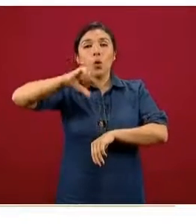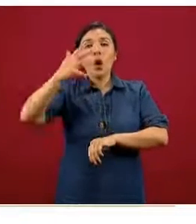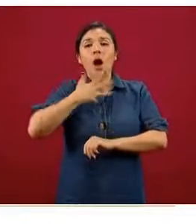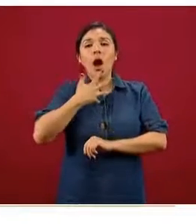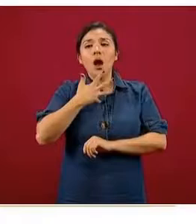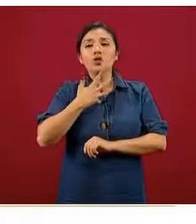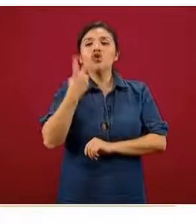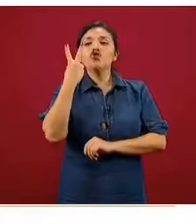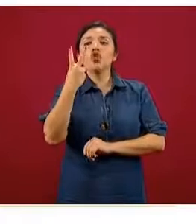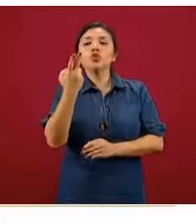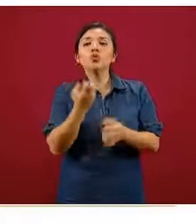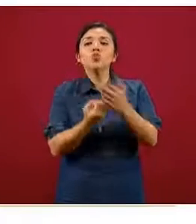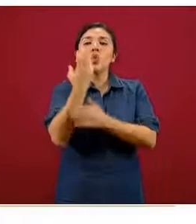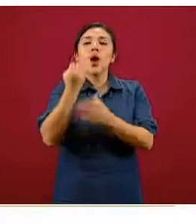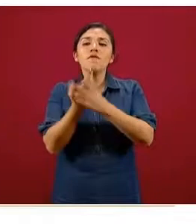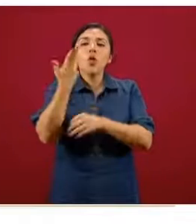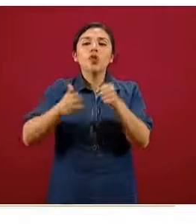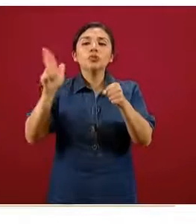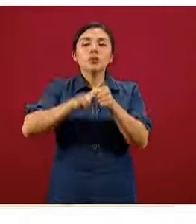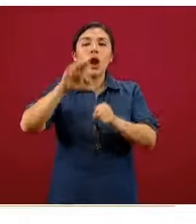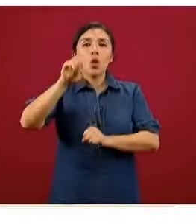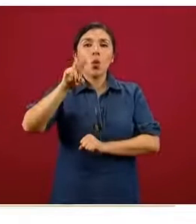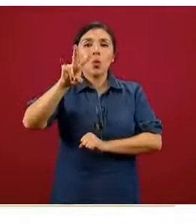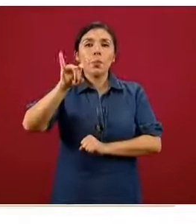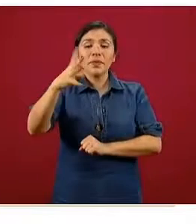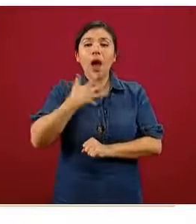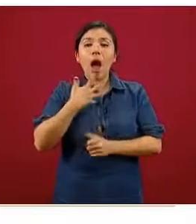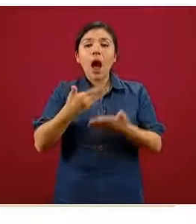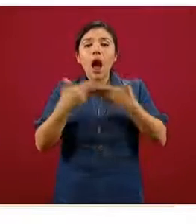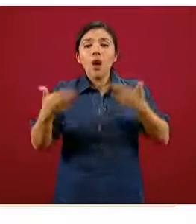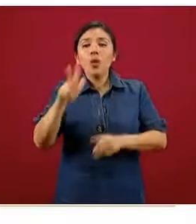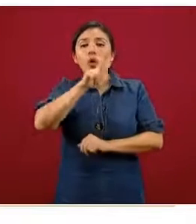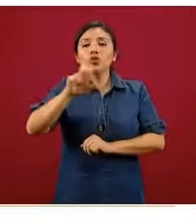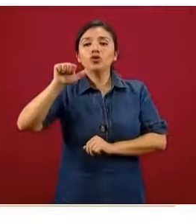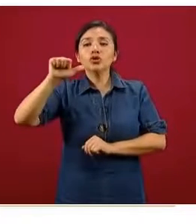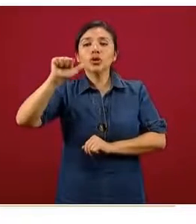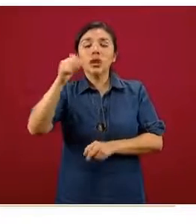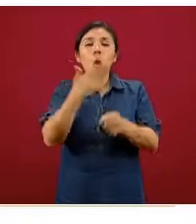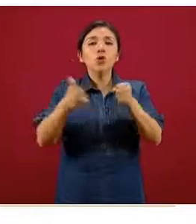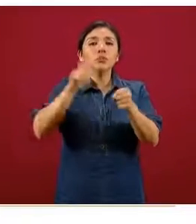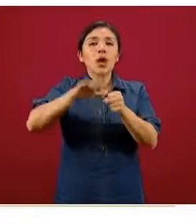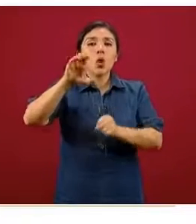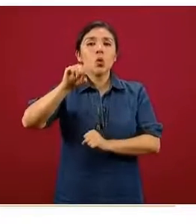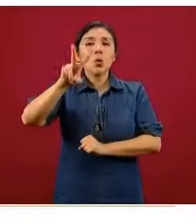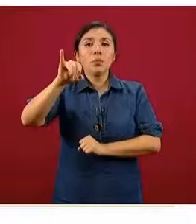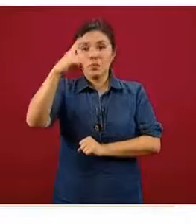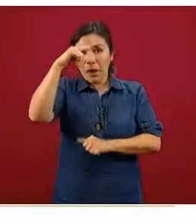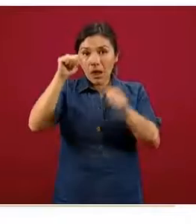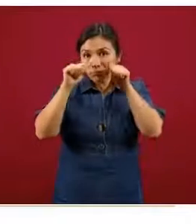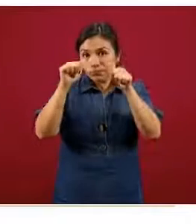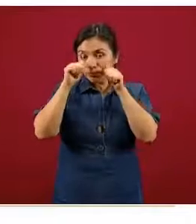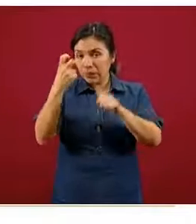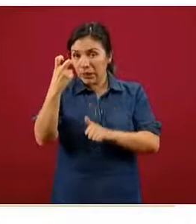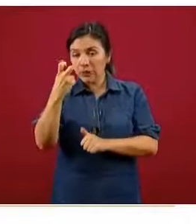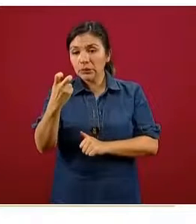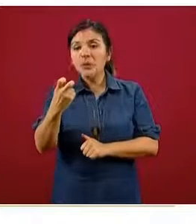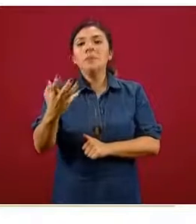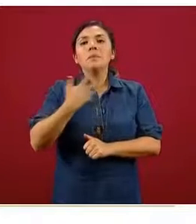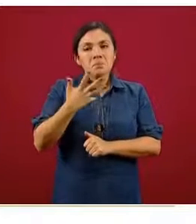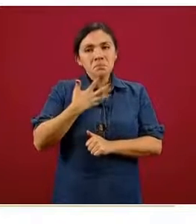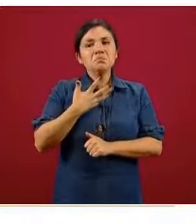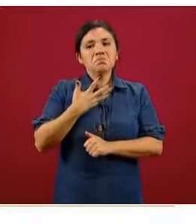suman otras 2 más, son 816 las unidades COVID que están brindando servicios y vemos